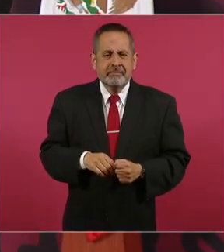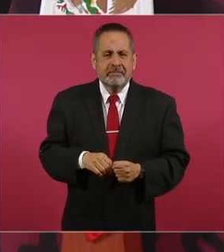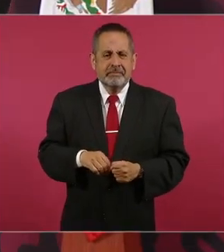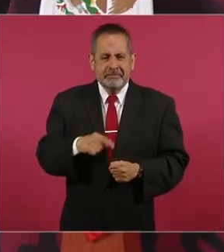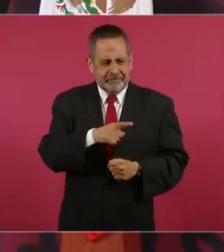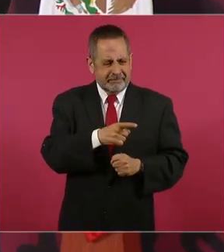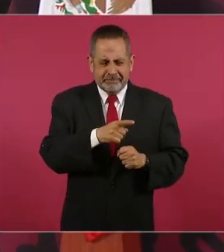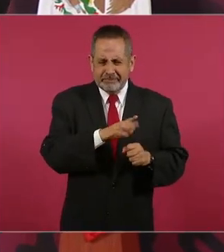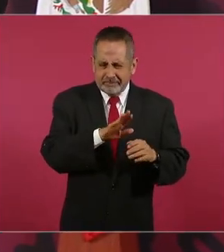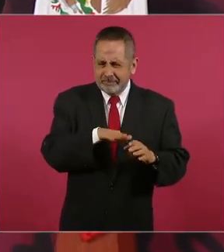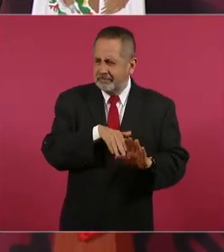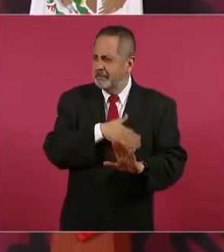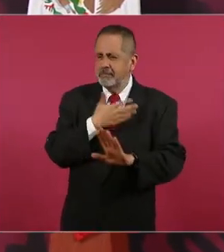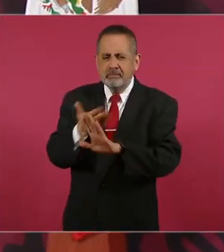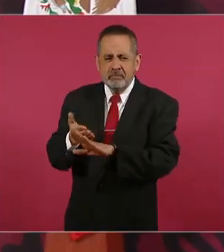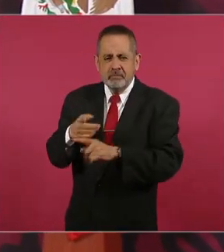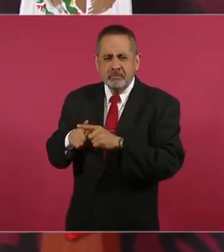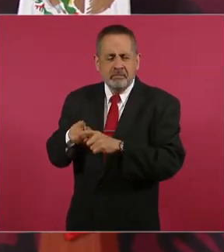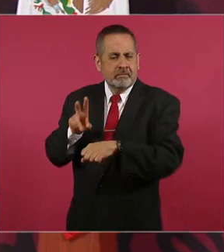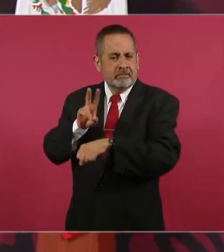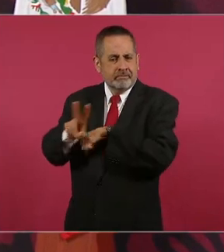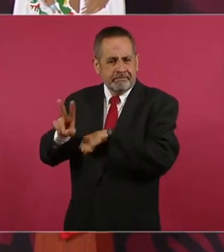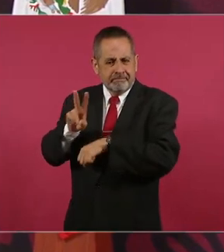en contra de Venezuela.